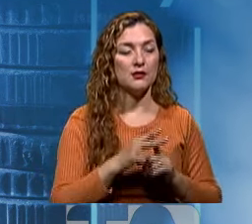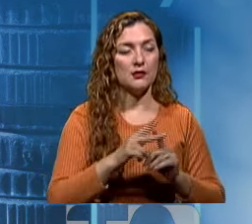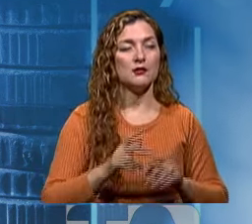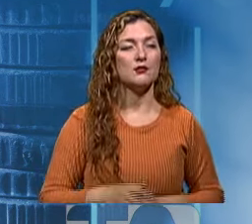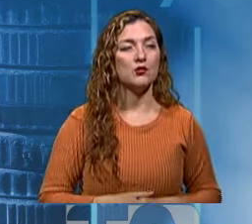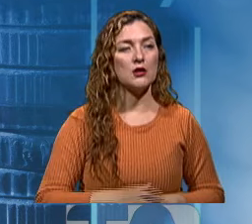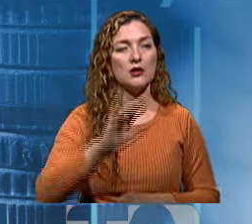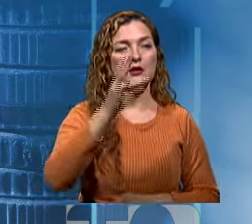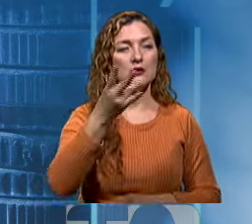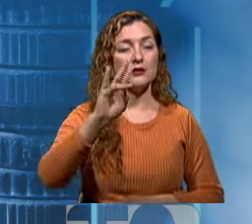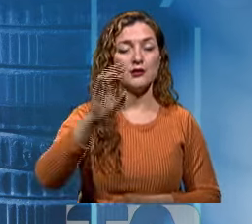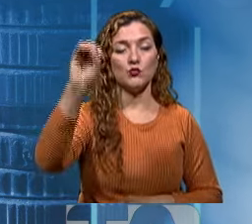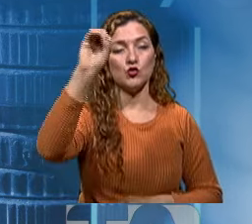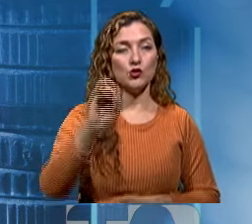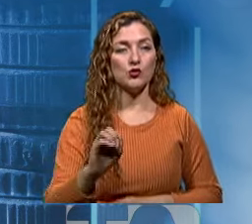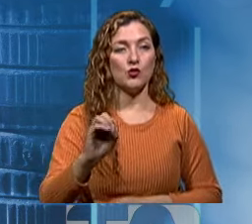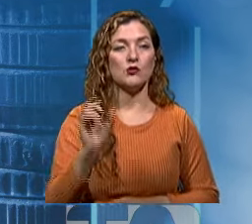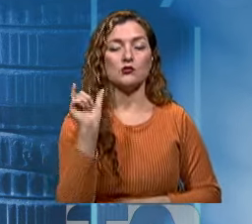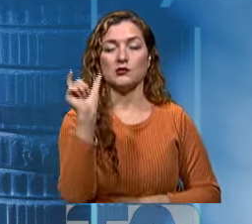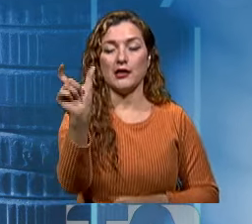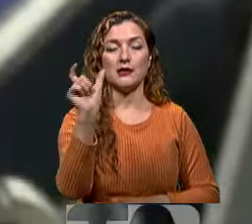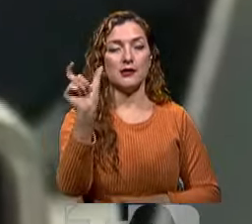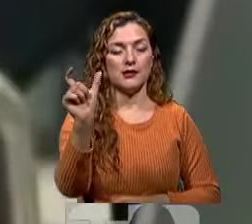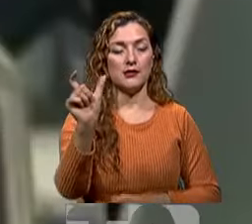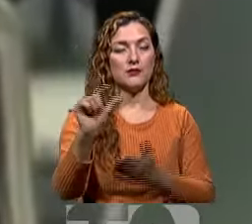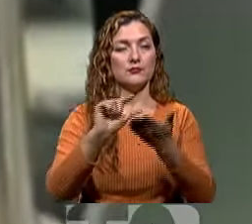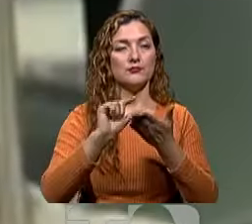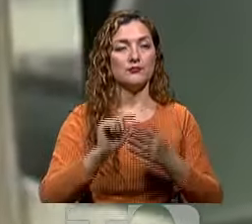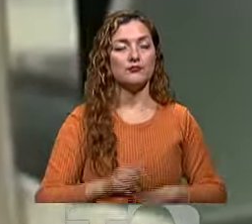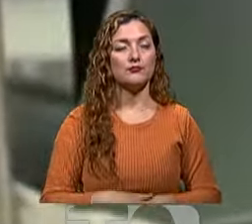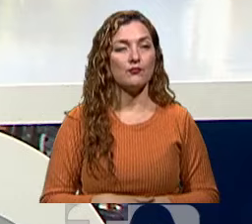crédito y préstamos y el 17% solo tiene tarjeta.